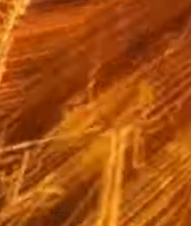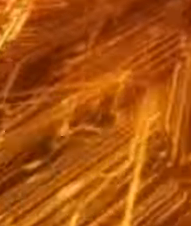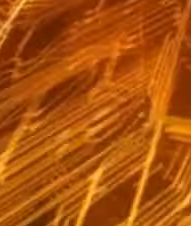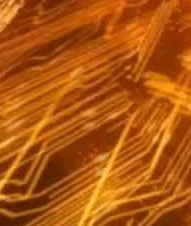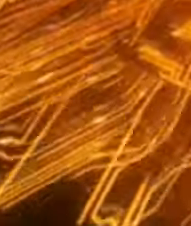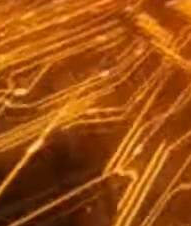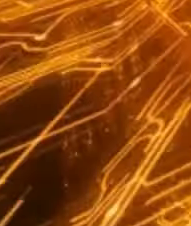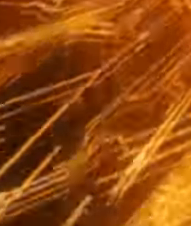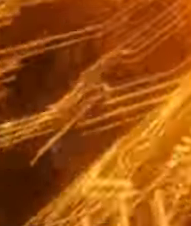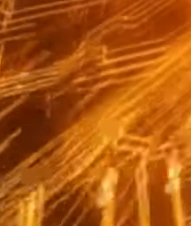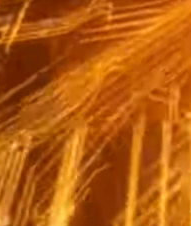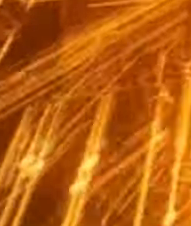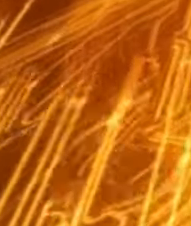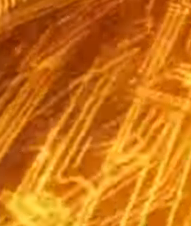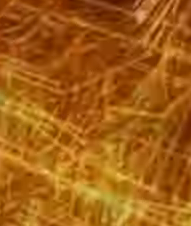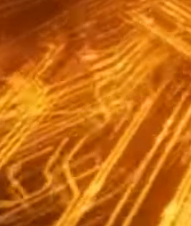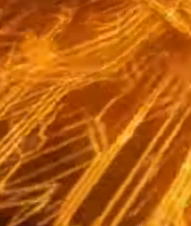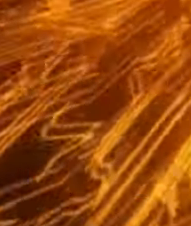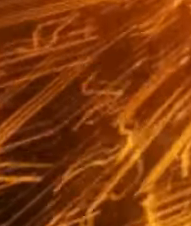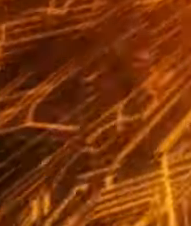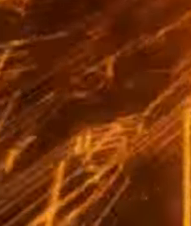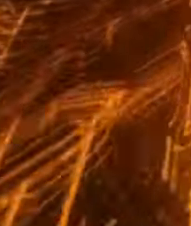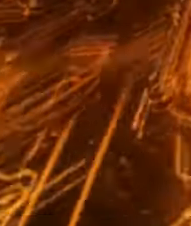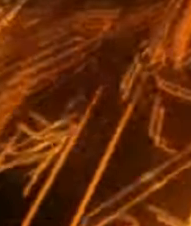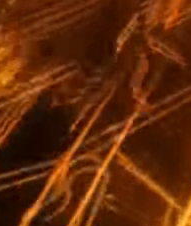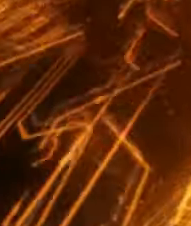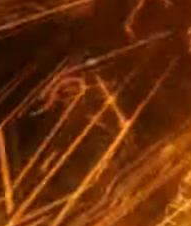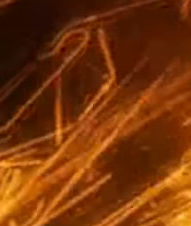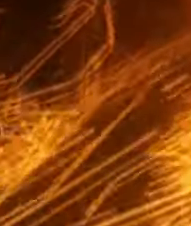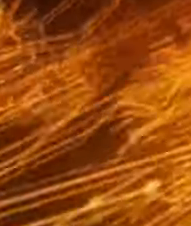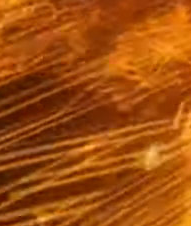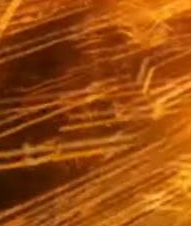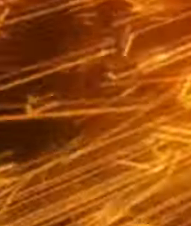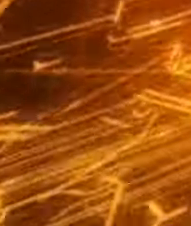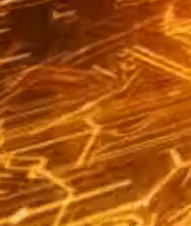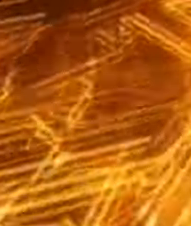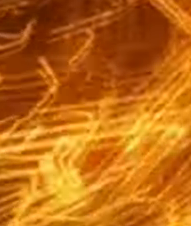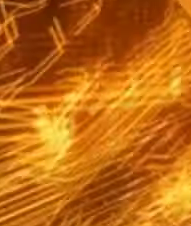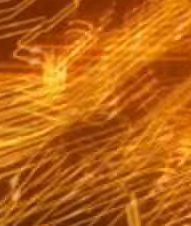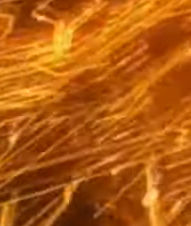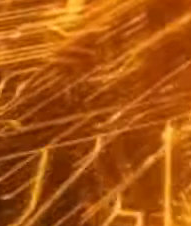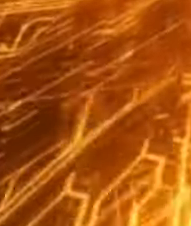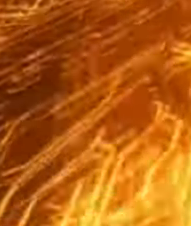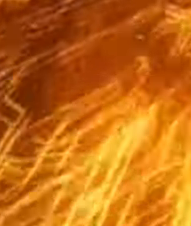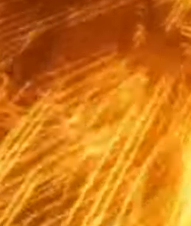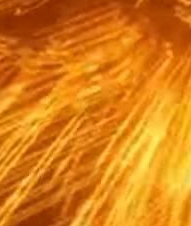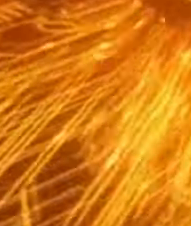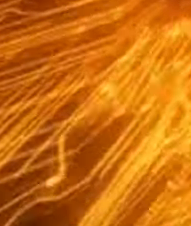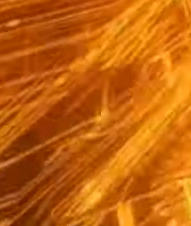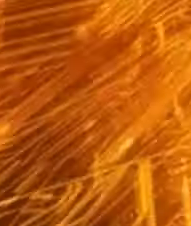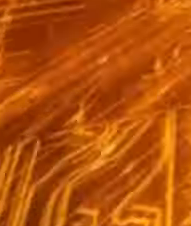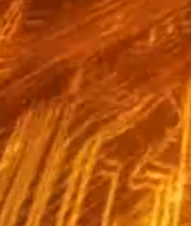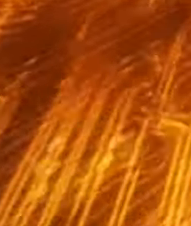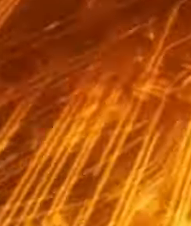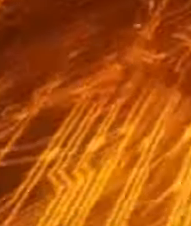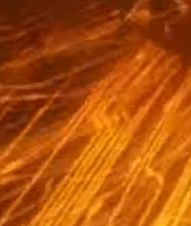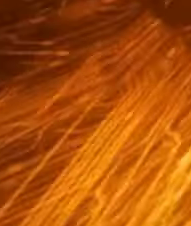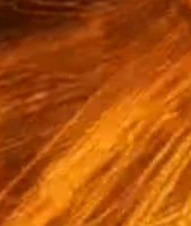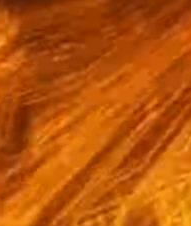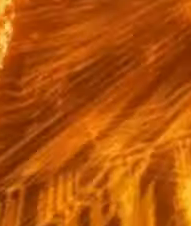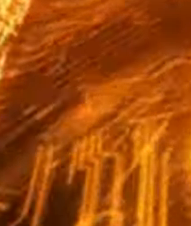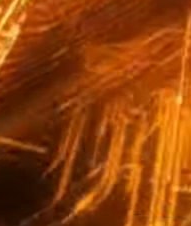sumó tres veces los mismos votos. Por eso decía que habían ganado. Morena no ganó Guadalajara y hoy se confirma. Qué